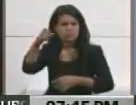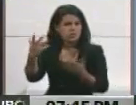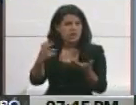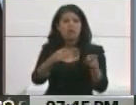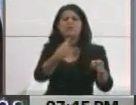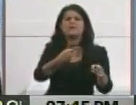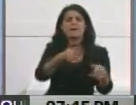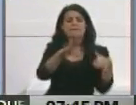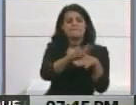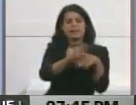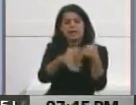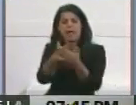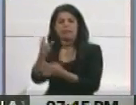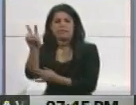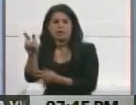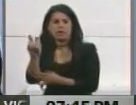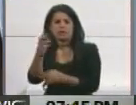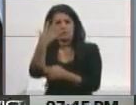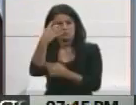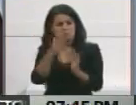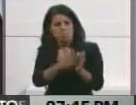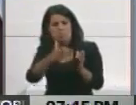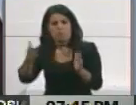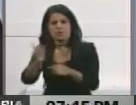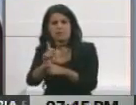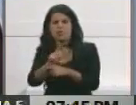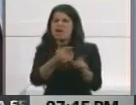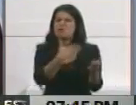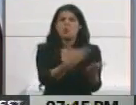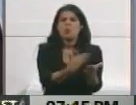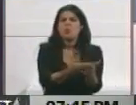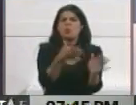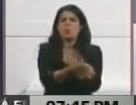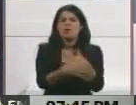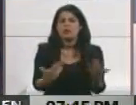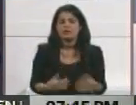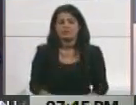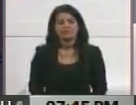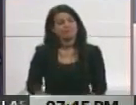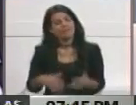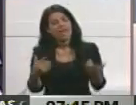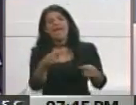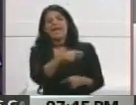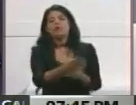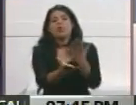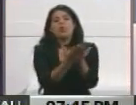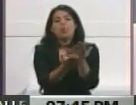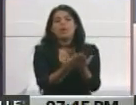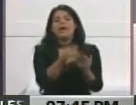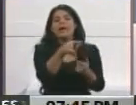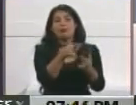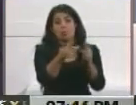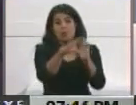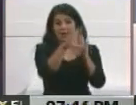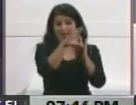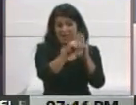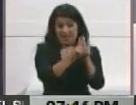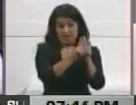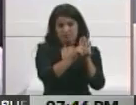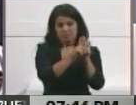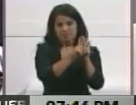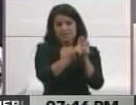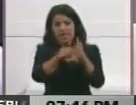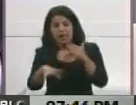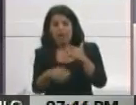qué en qué fundamento eh No es un fundamento extrajurídico es lo que llama la psicología moderna eh